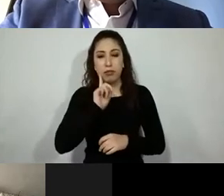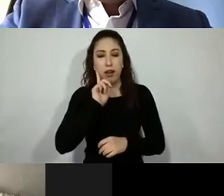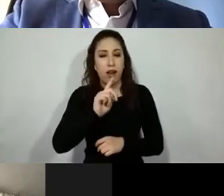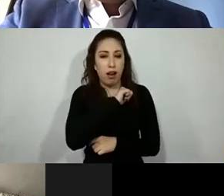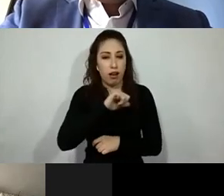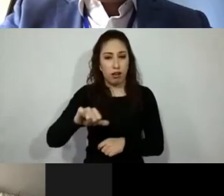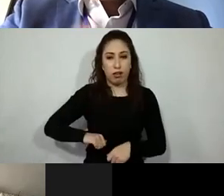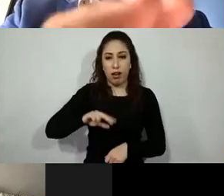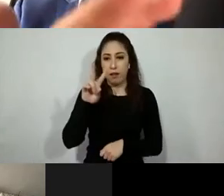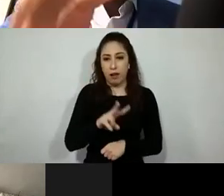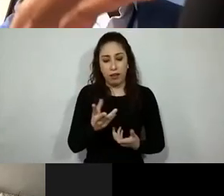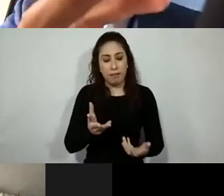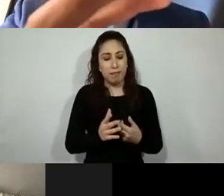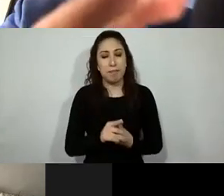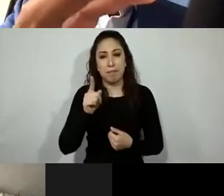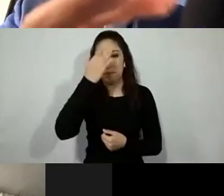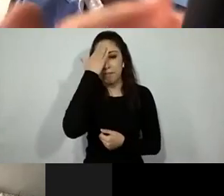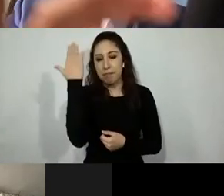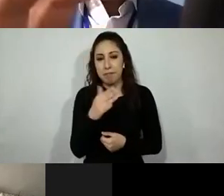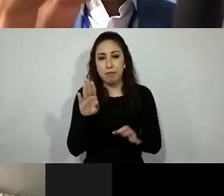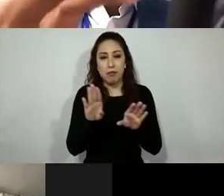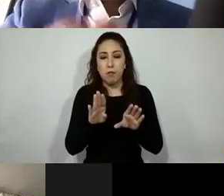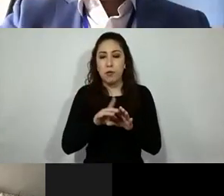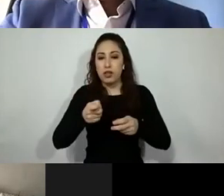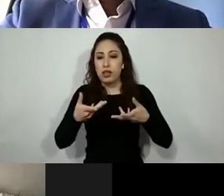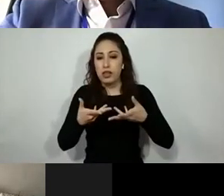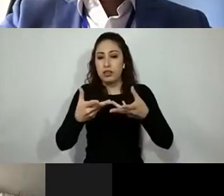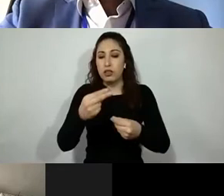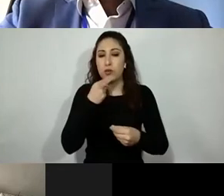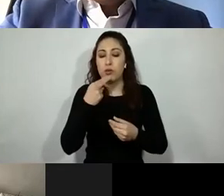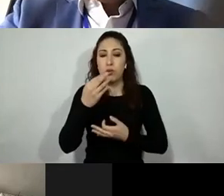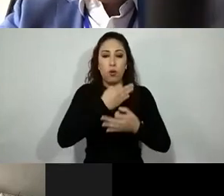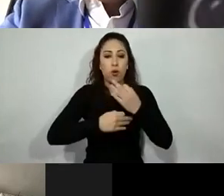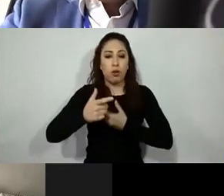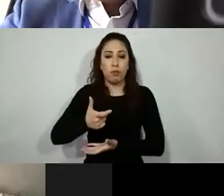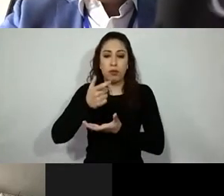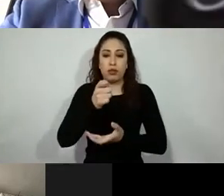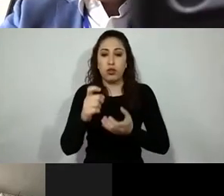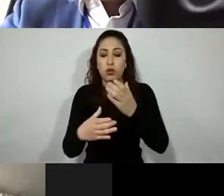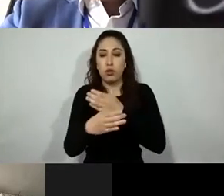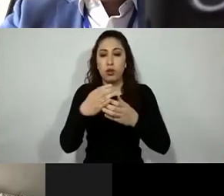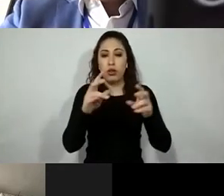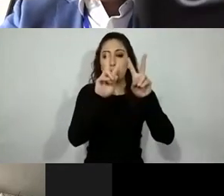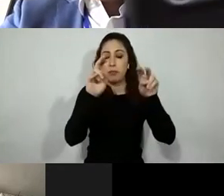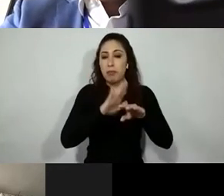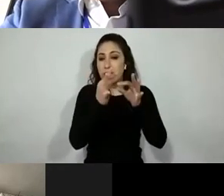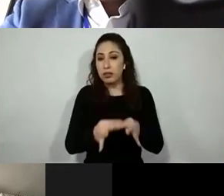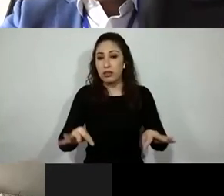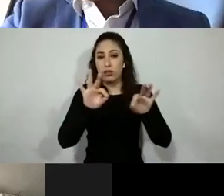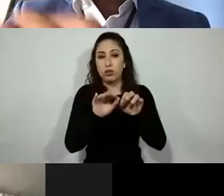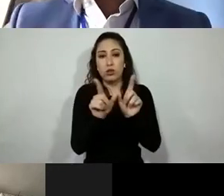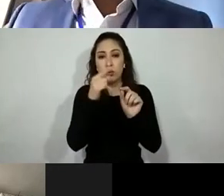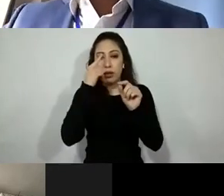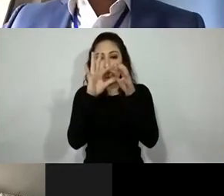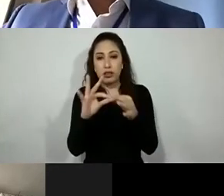por supuesto, ocupar el presupuesto en lo que debe ser. Y nada más para un asunto de ilustración aquí